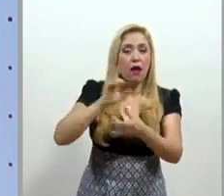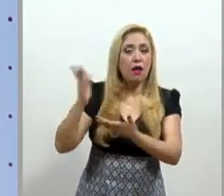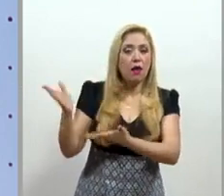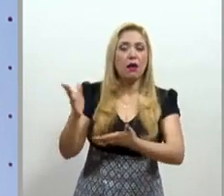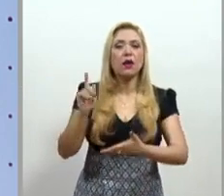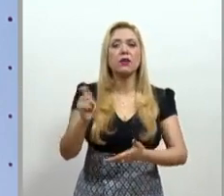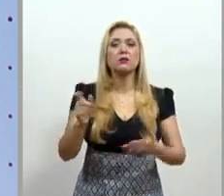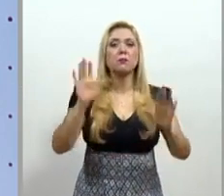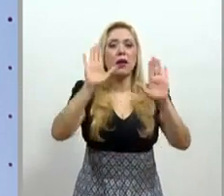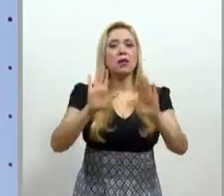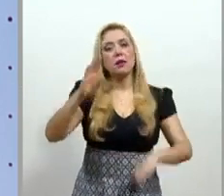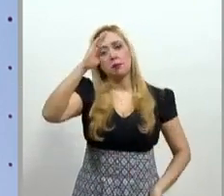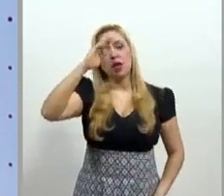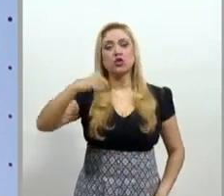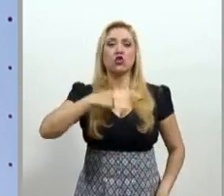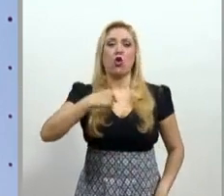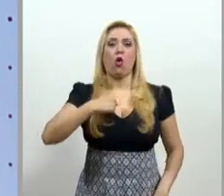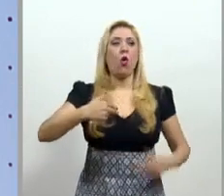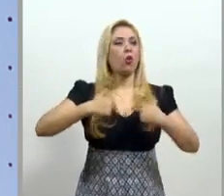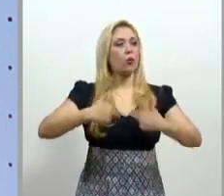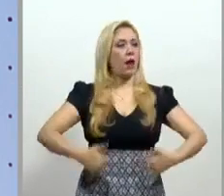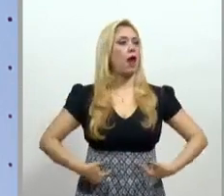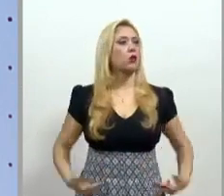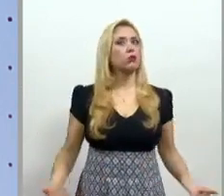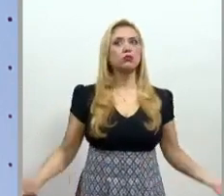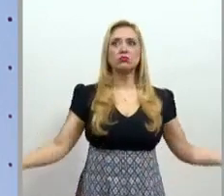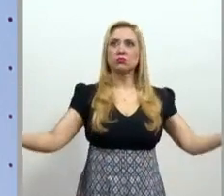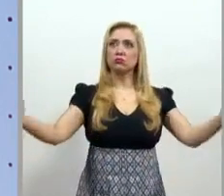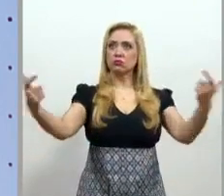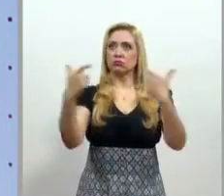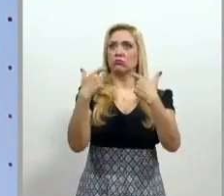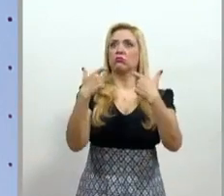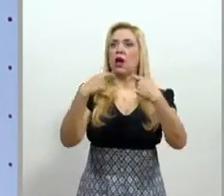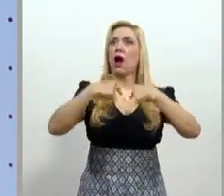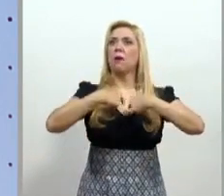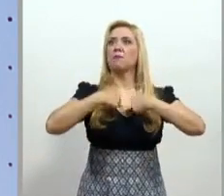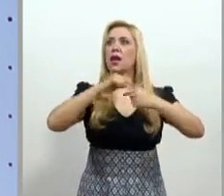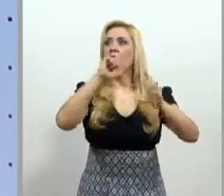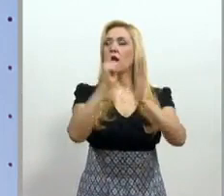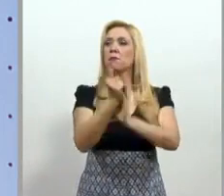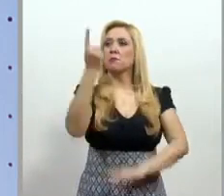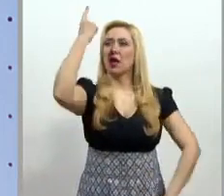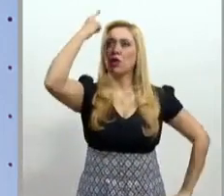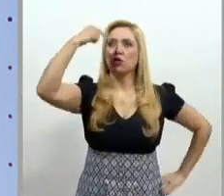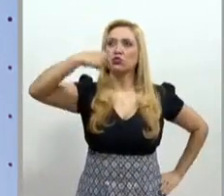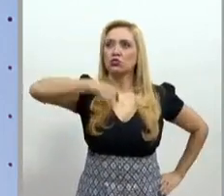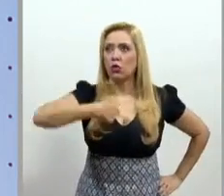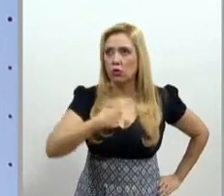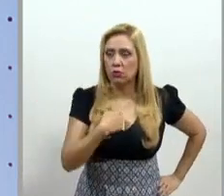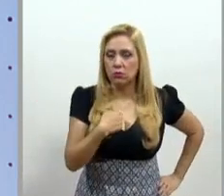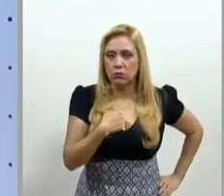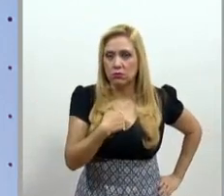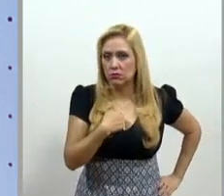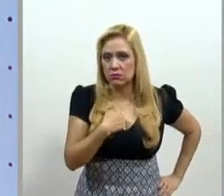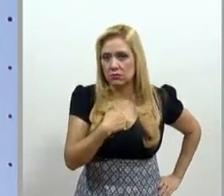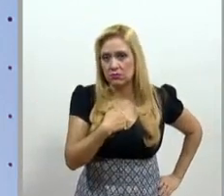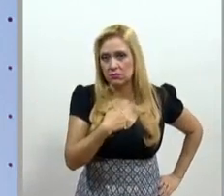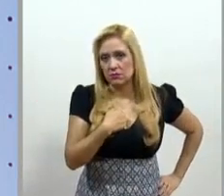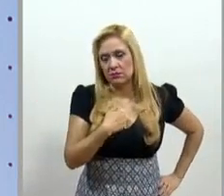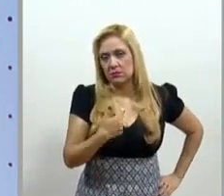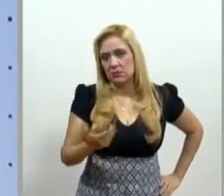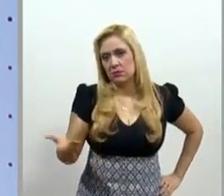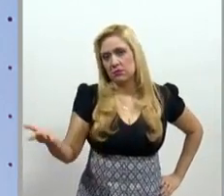es el centro de protección del derecho constitucional para decir que en su sustitución hay una